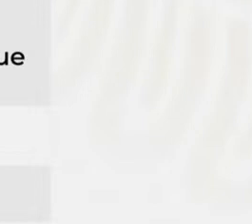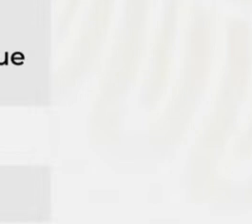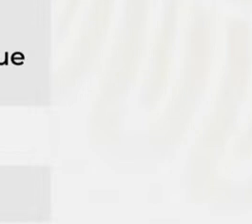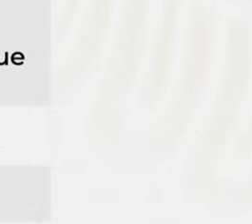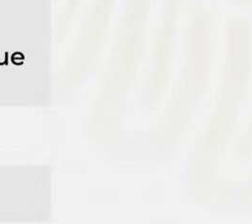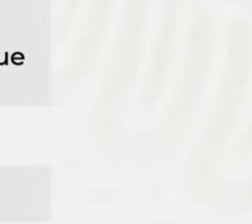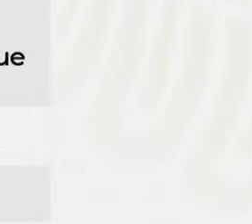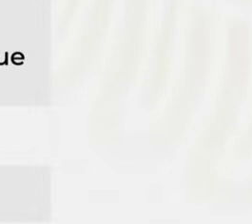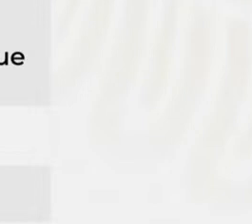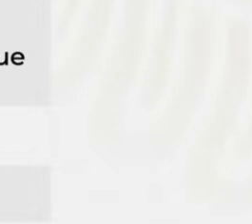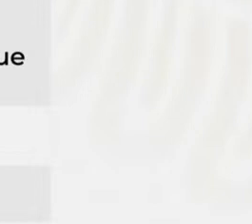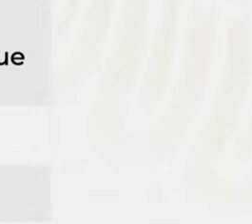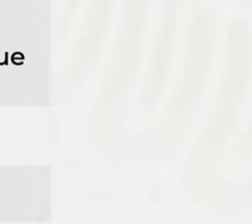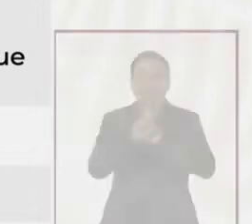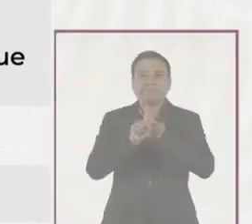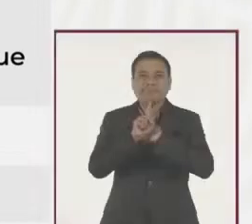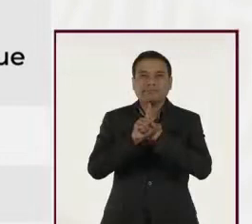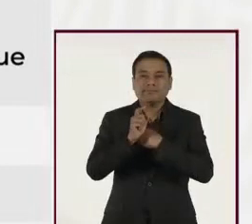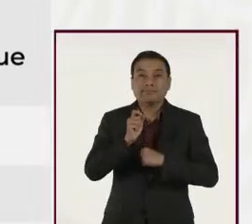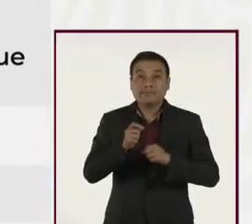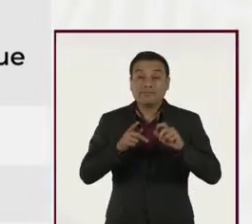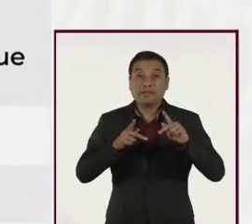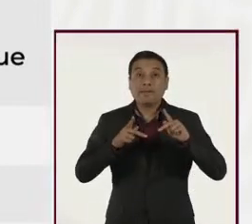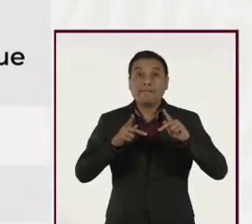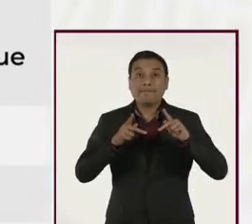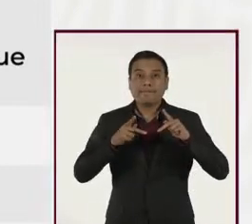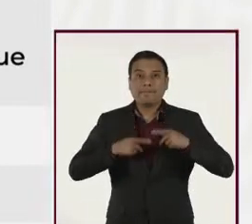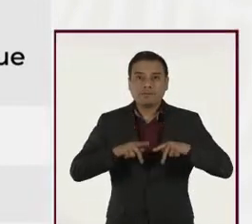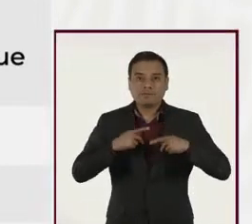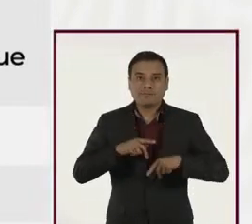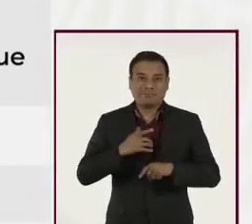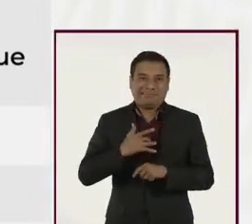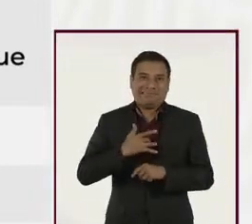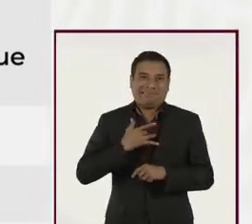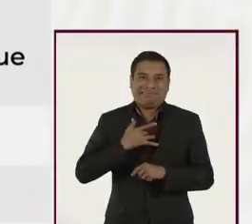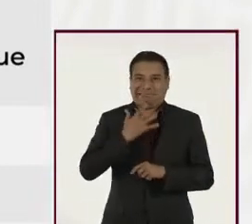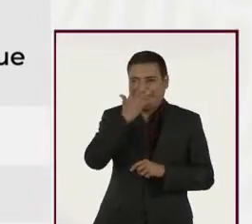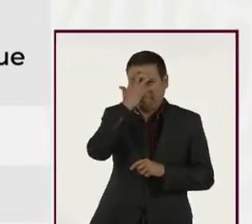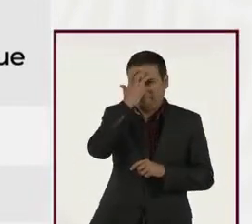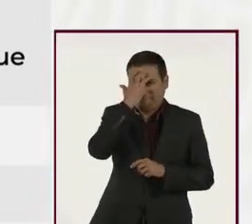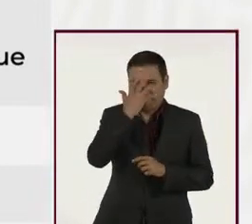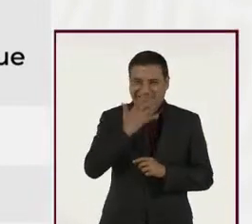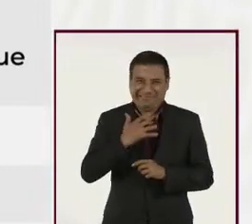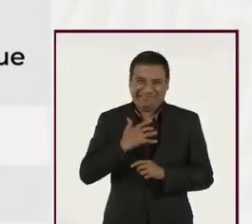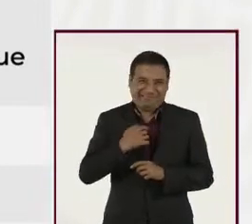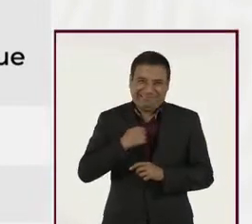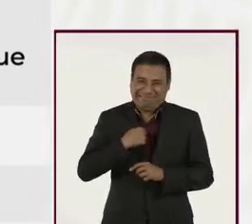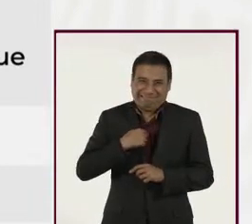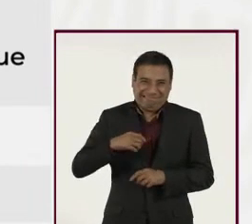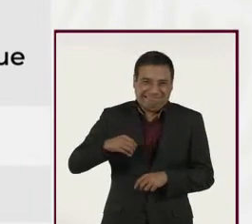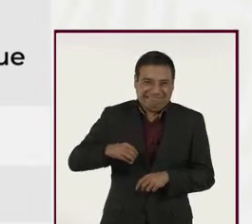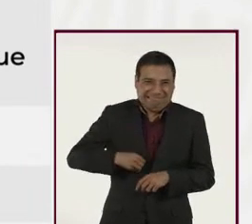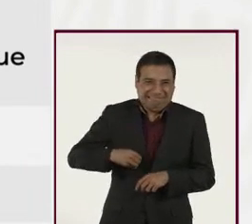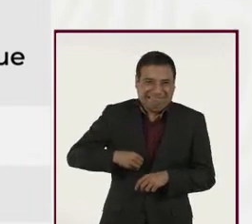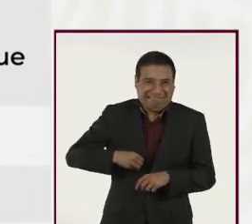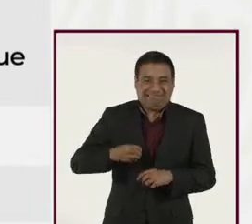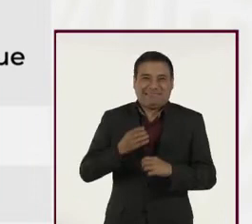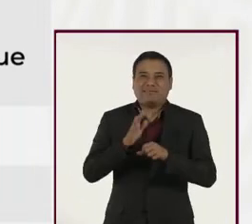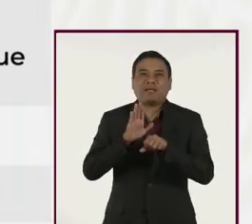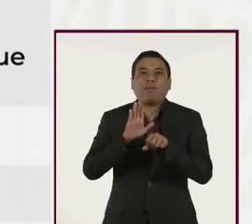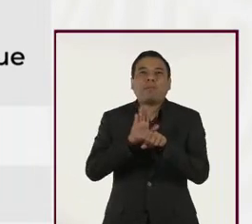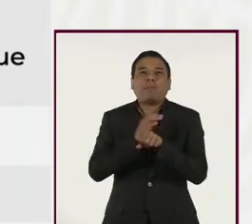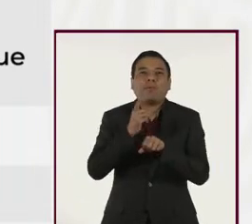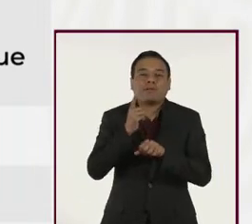que también llegamos a identificar es que las personas sienten mucha pena o hay sensación de culpa cuando se